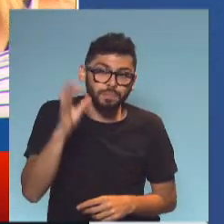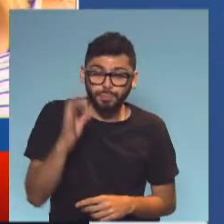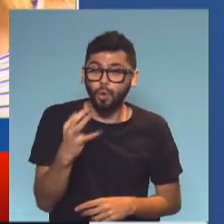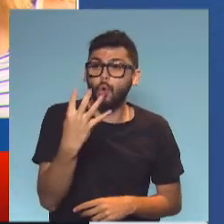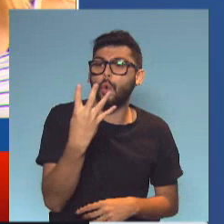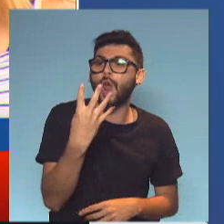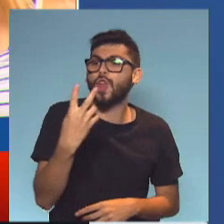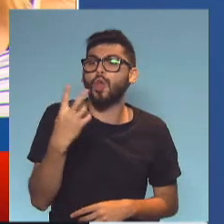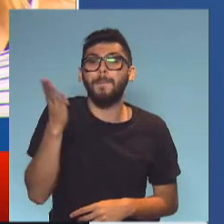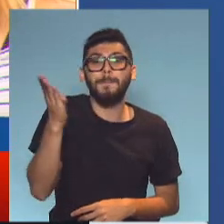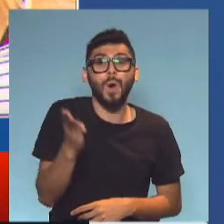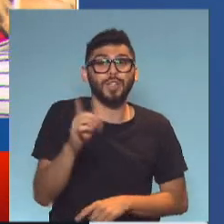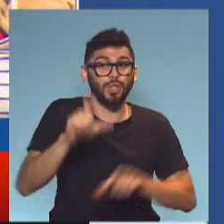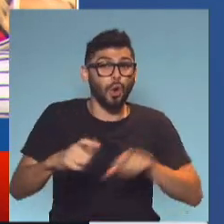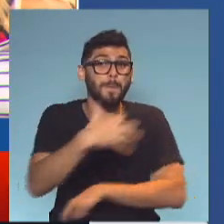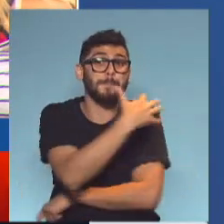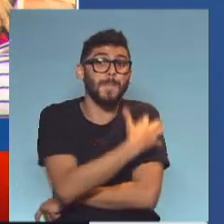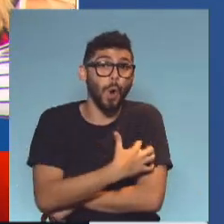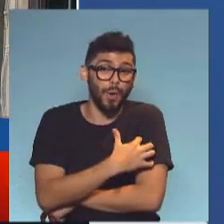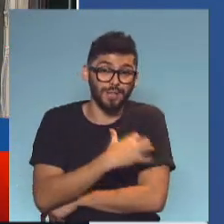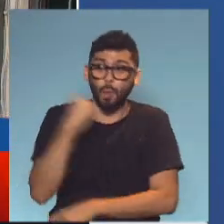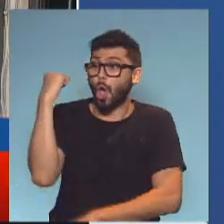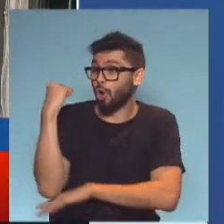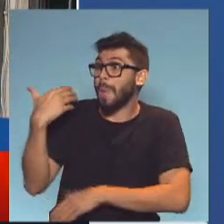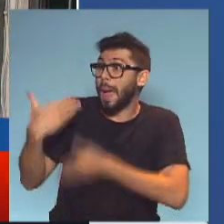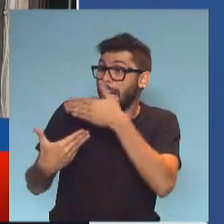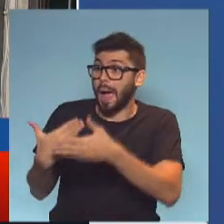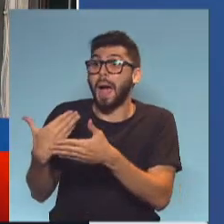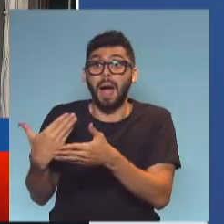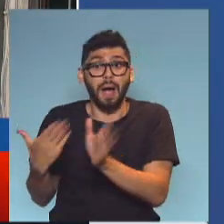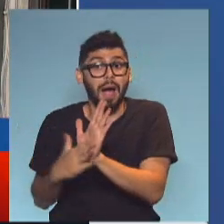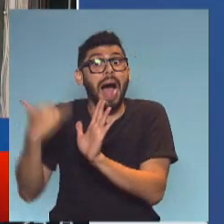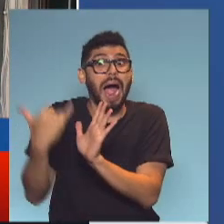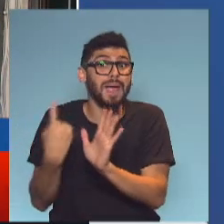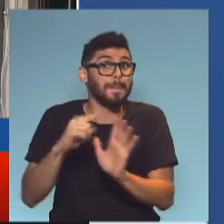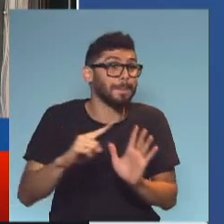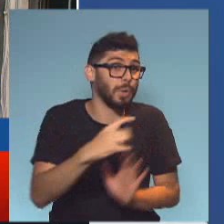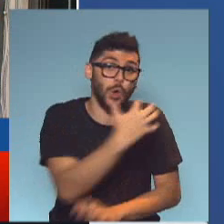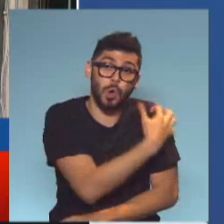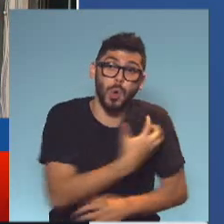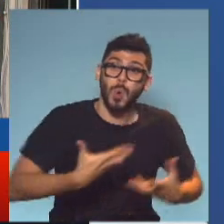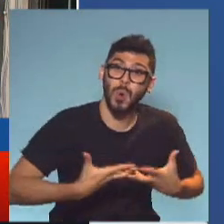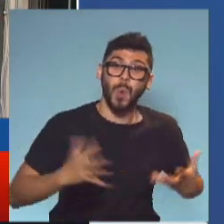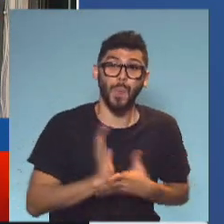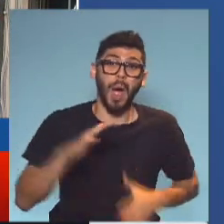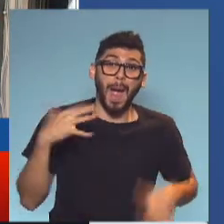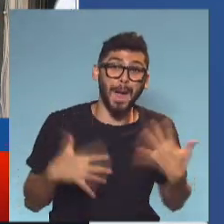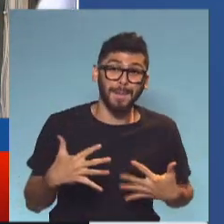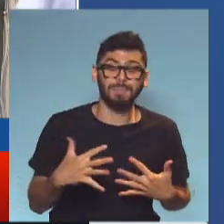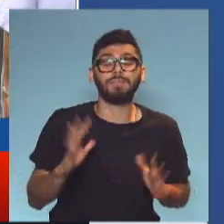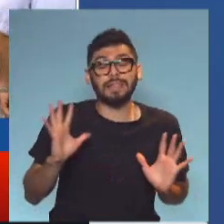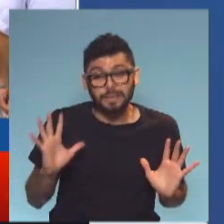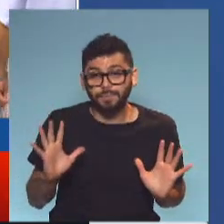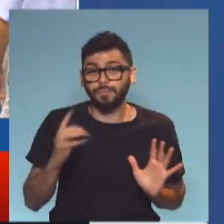de pobreza hace muy pocos días. Tenés números de reactivación económica, pero tenés números de pobreza. La emergencia es absoluta, entonces al no haber, lo que consideran es que no hay